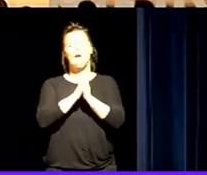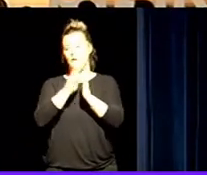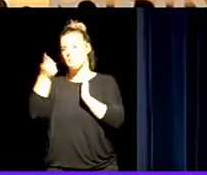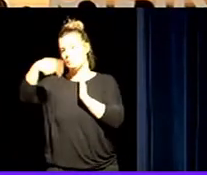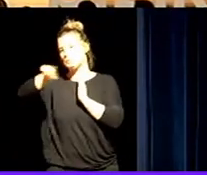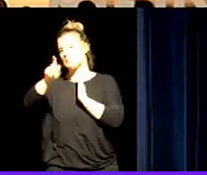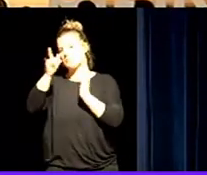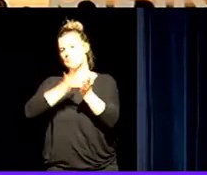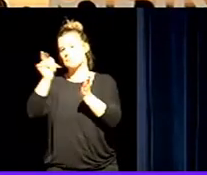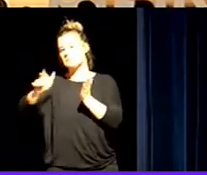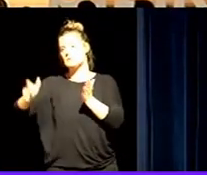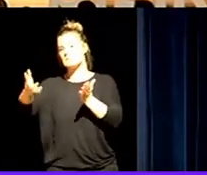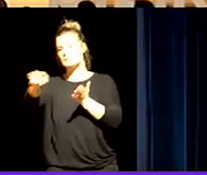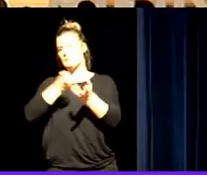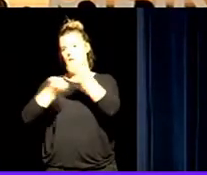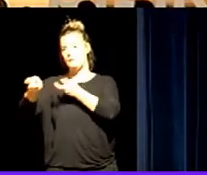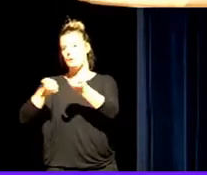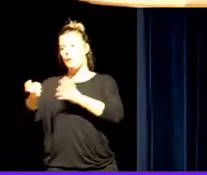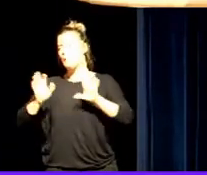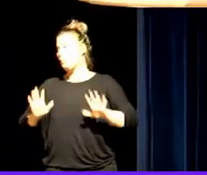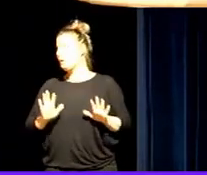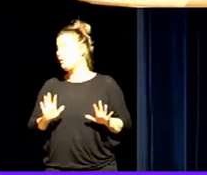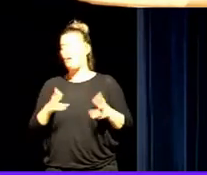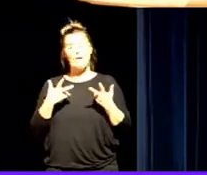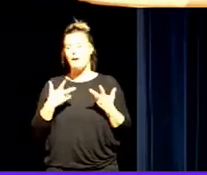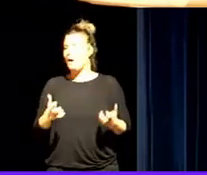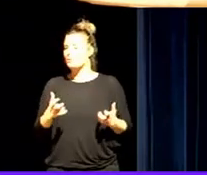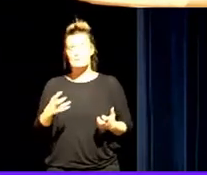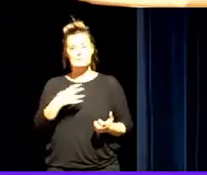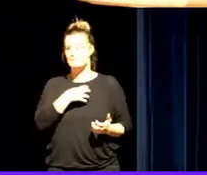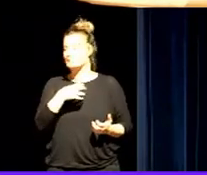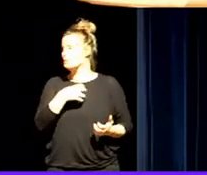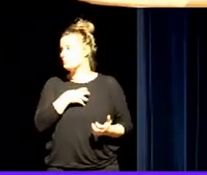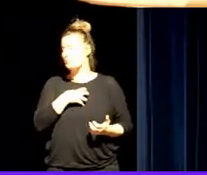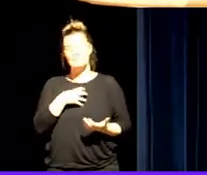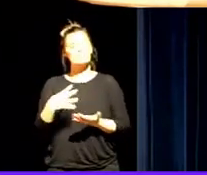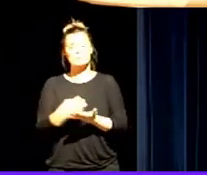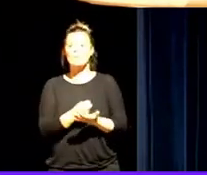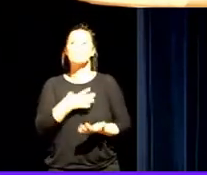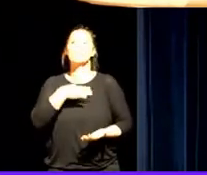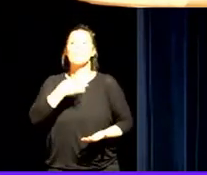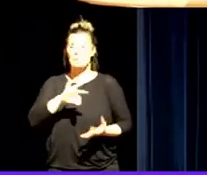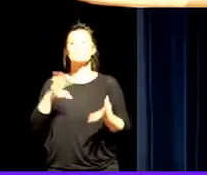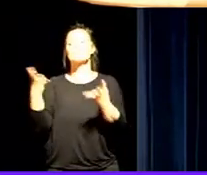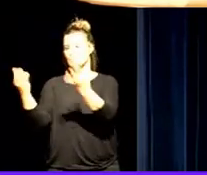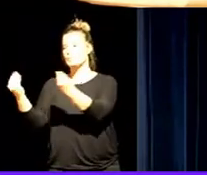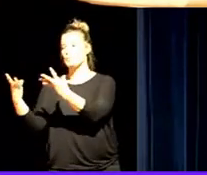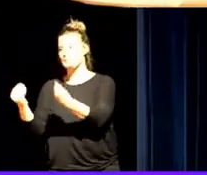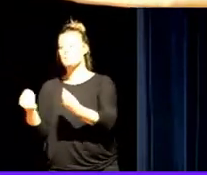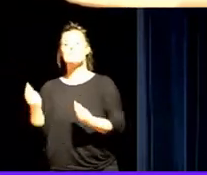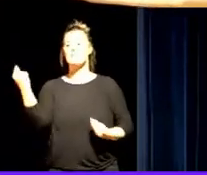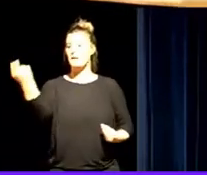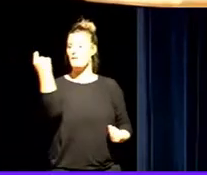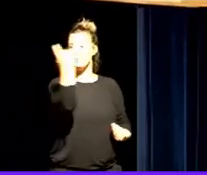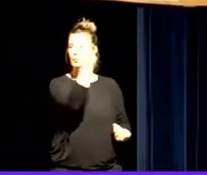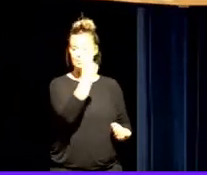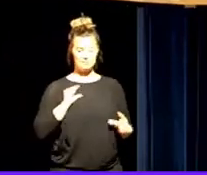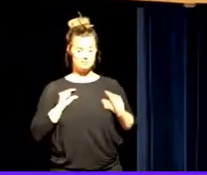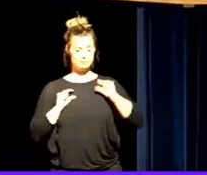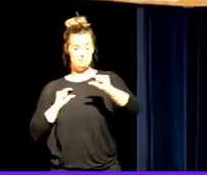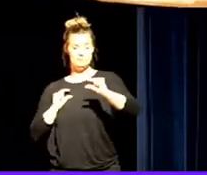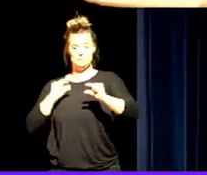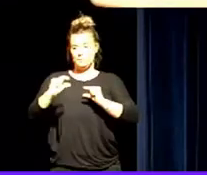¿no? Pero aunque no lo podemos todo, podemos mucho. Y cada uno, cada una